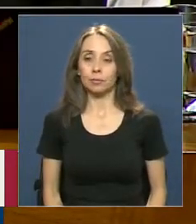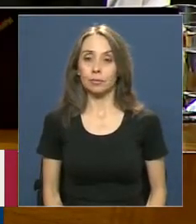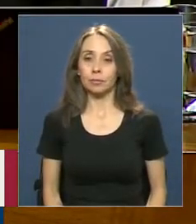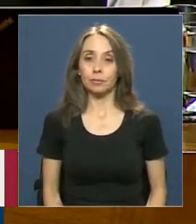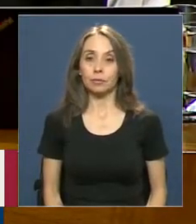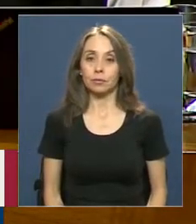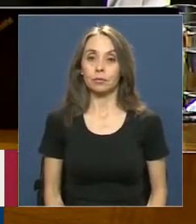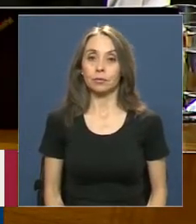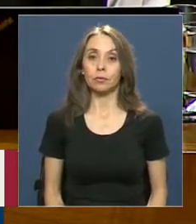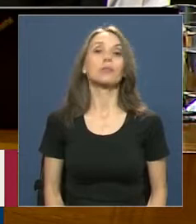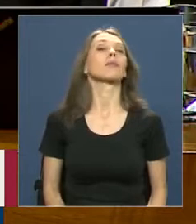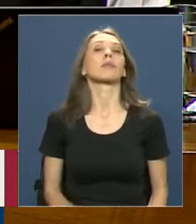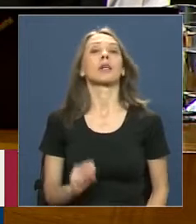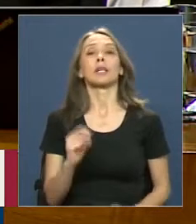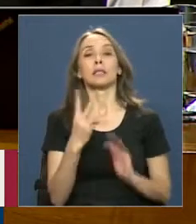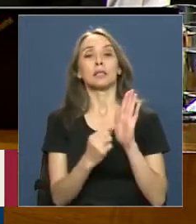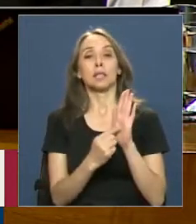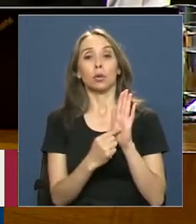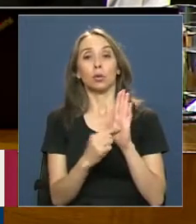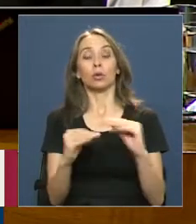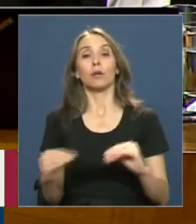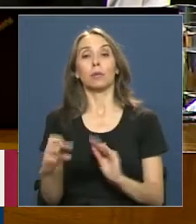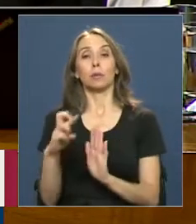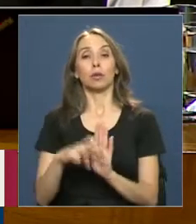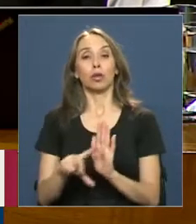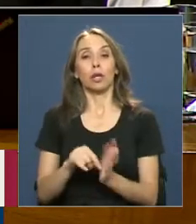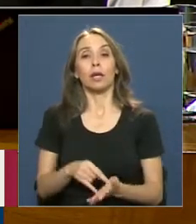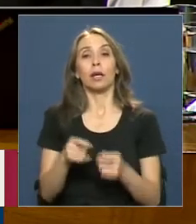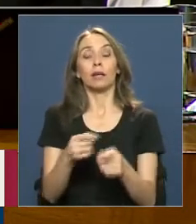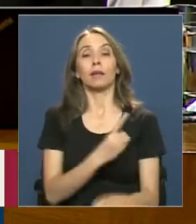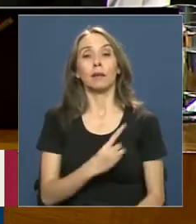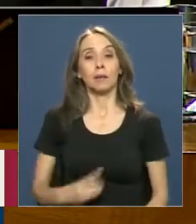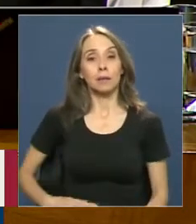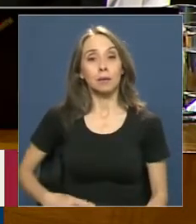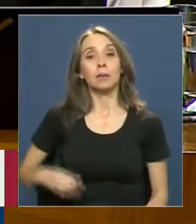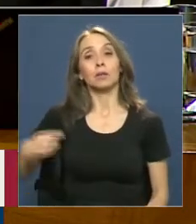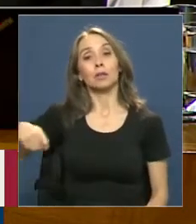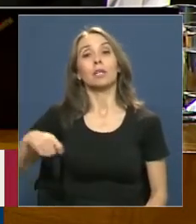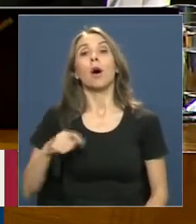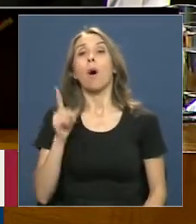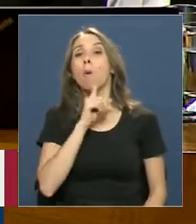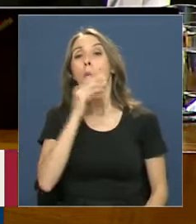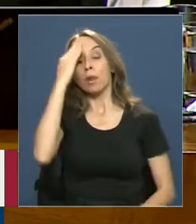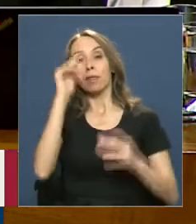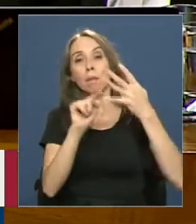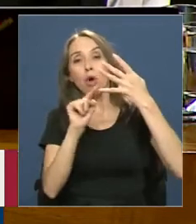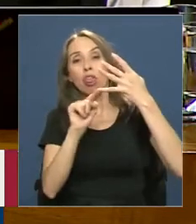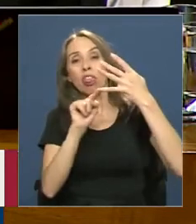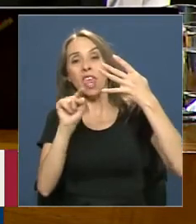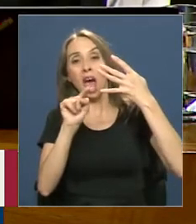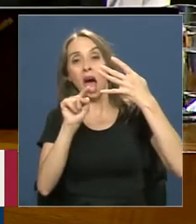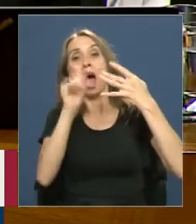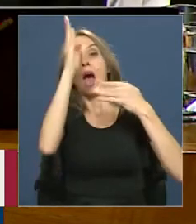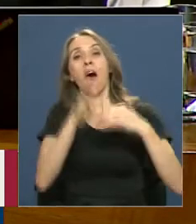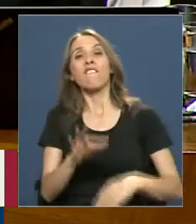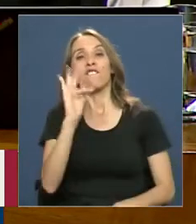Muy bien. En segundo lugar, corresponde tratar el proyecto de ley iniciado en moción que declara el último día de febrero de cada año como el Día Nacional